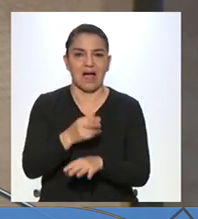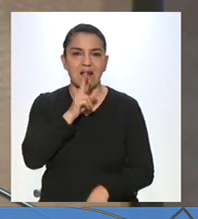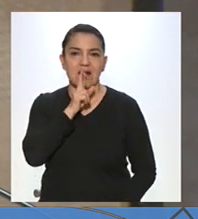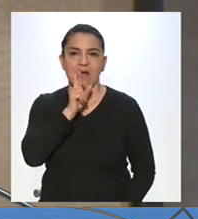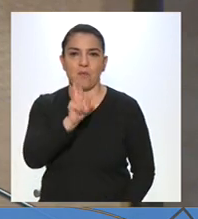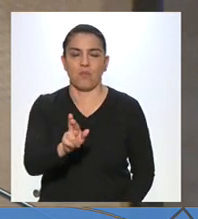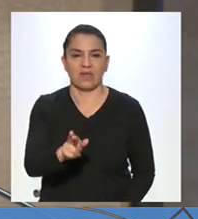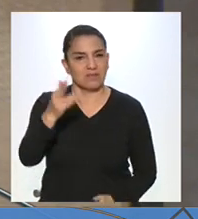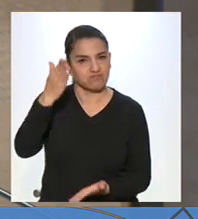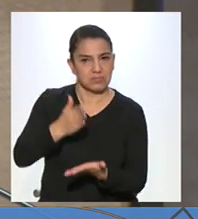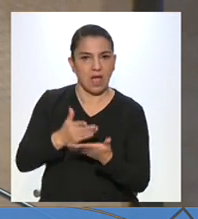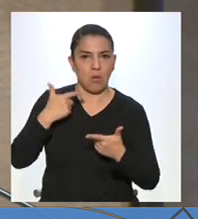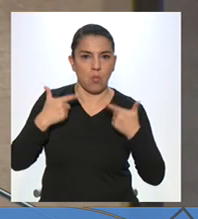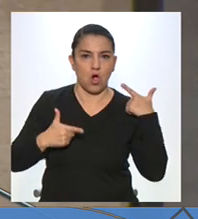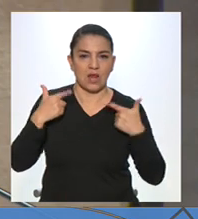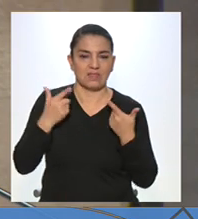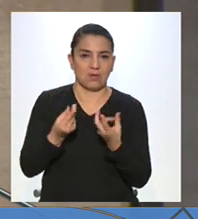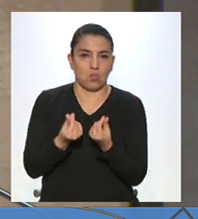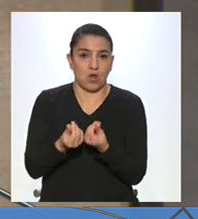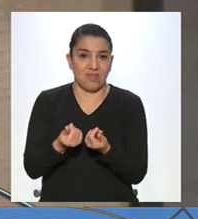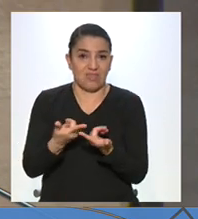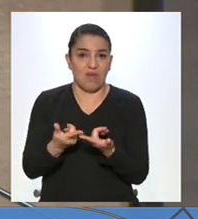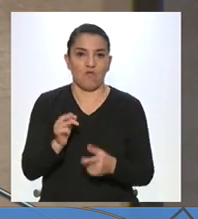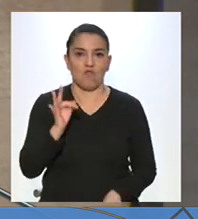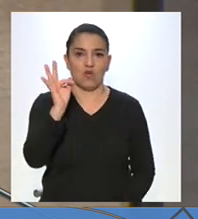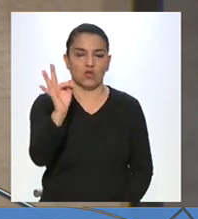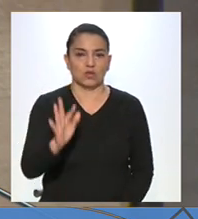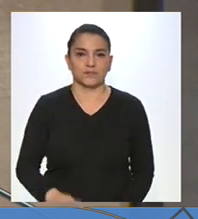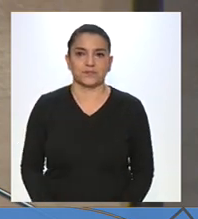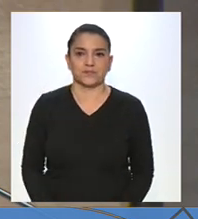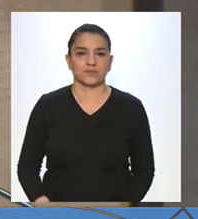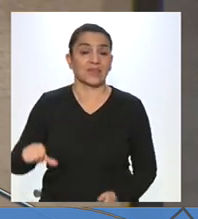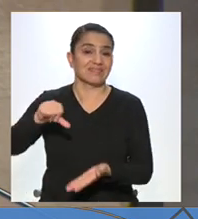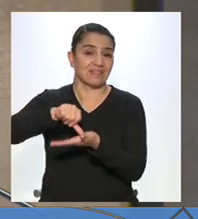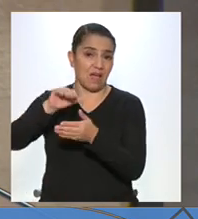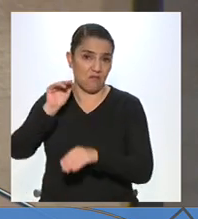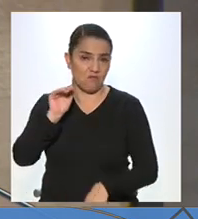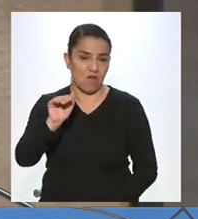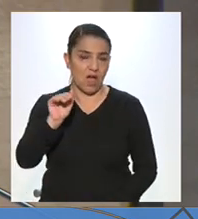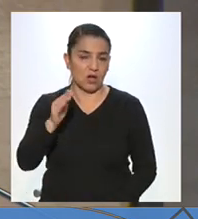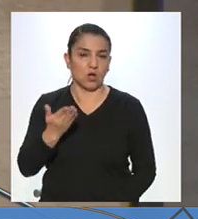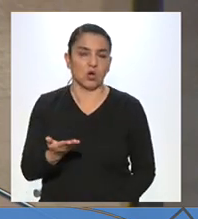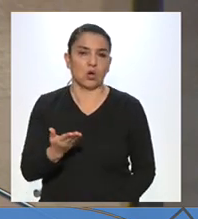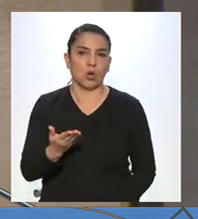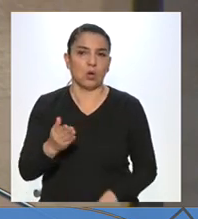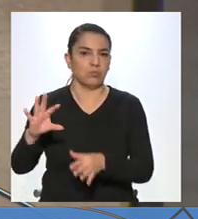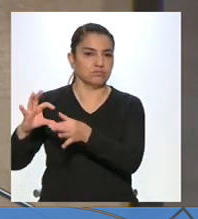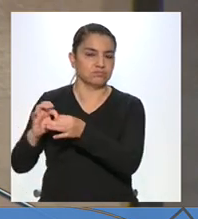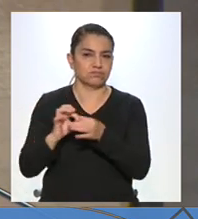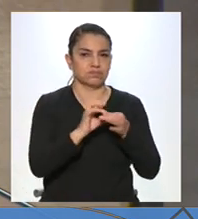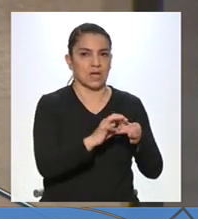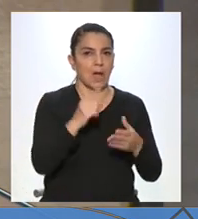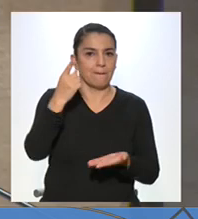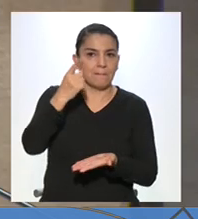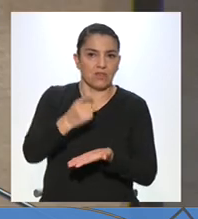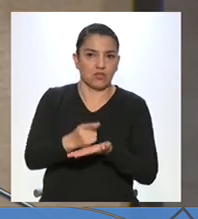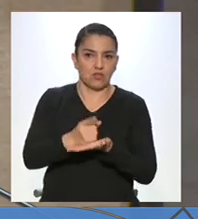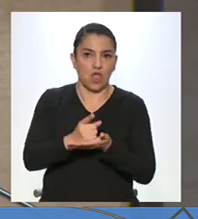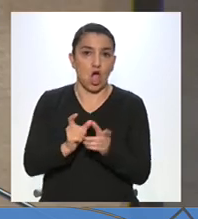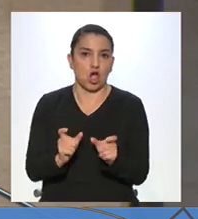más drásticas de política monetaria en el futuro. El Banco Central, por lo tanto, actuará en concordancia con su mandato de controlar la